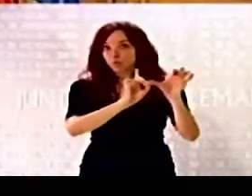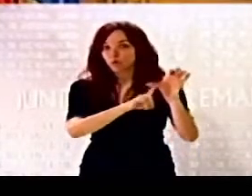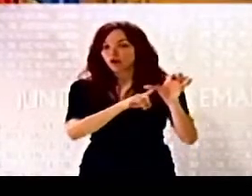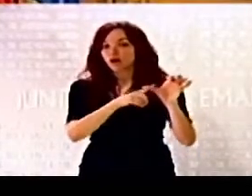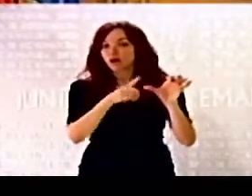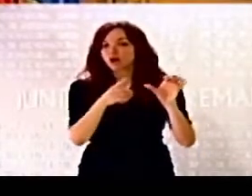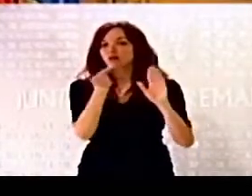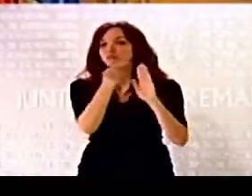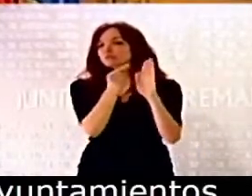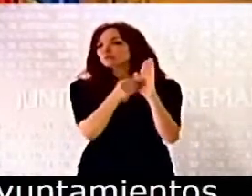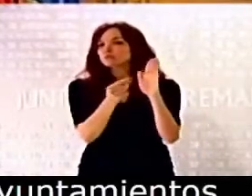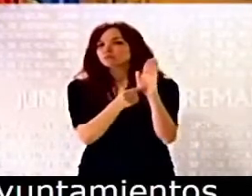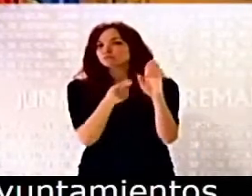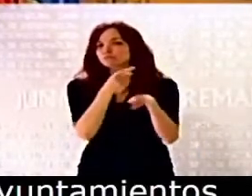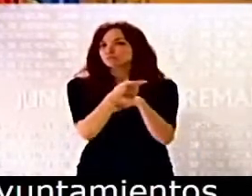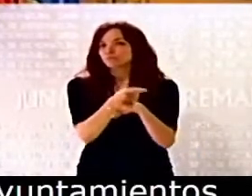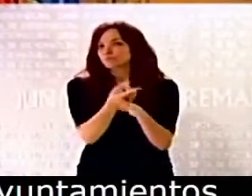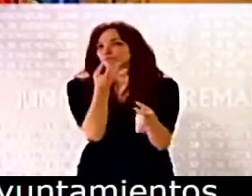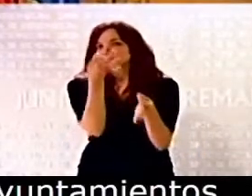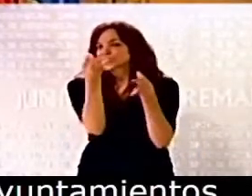cuanto a esta primera convocatoria